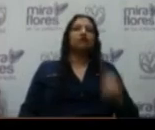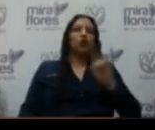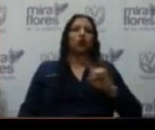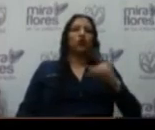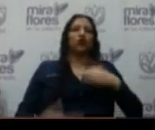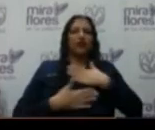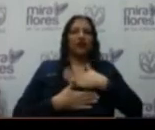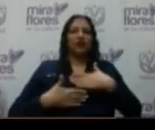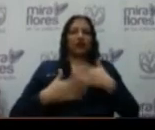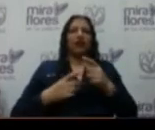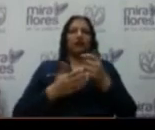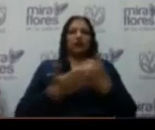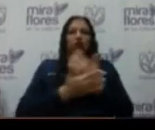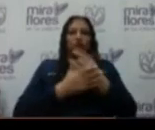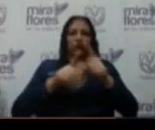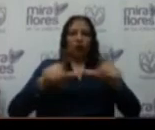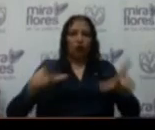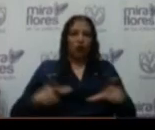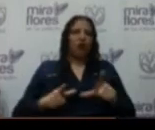y moderno espacio.